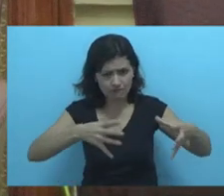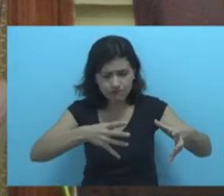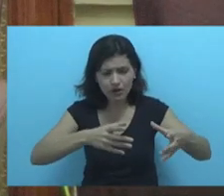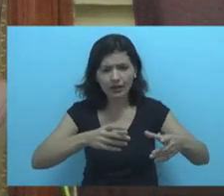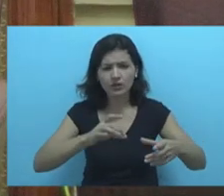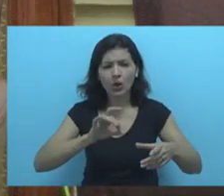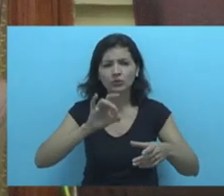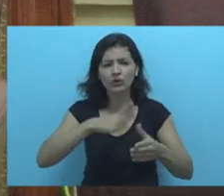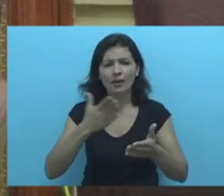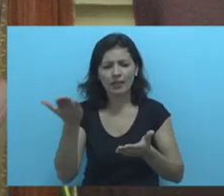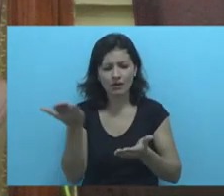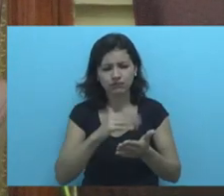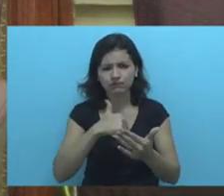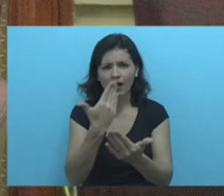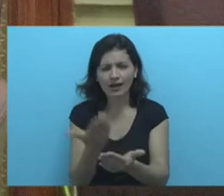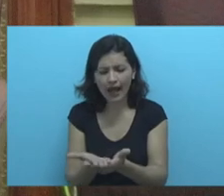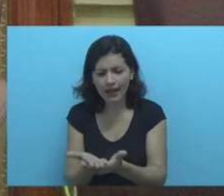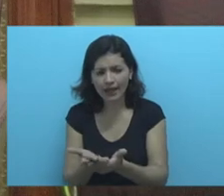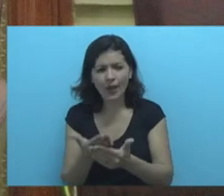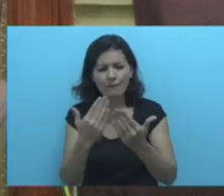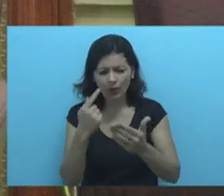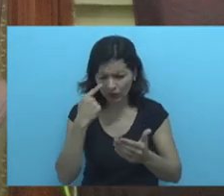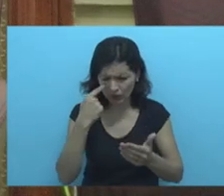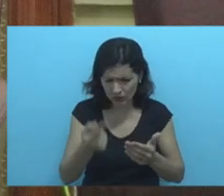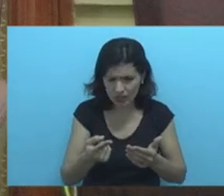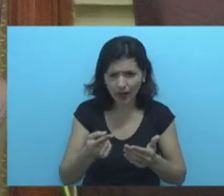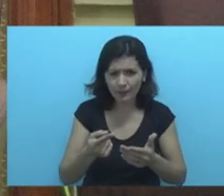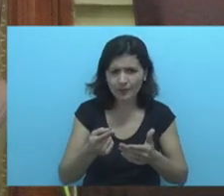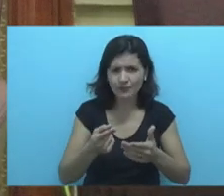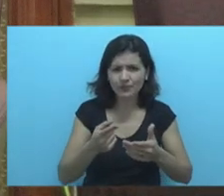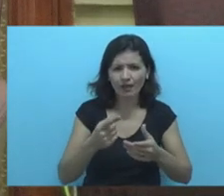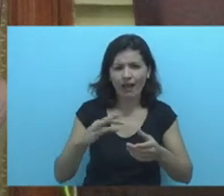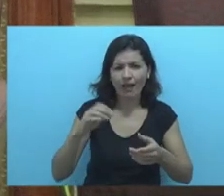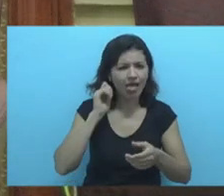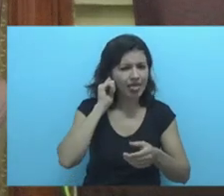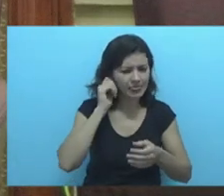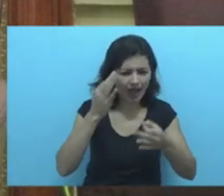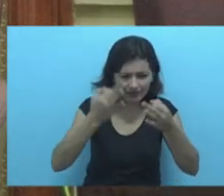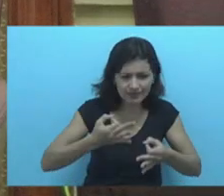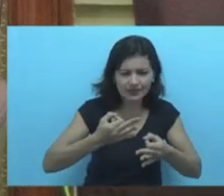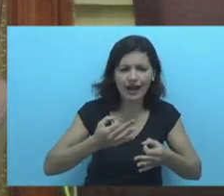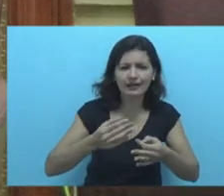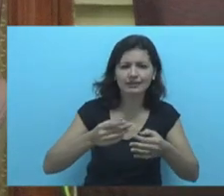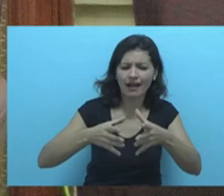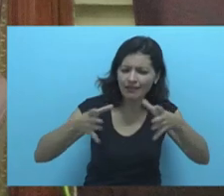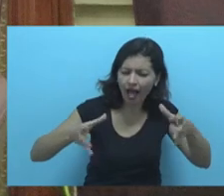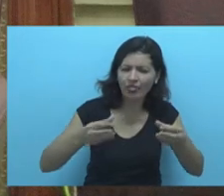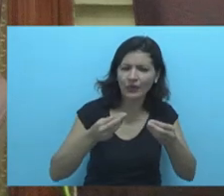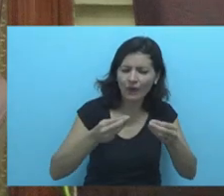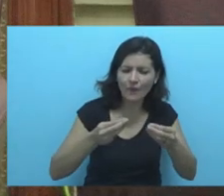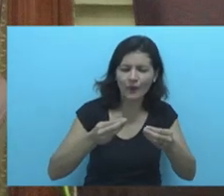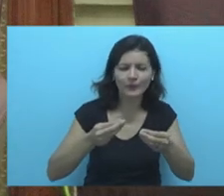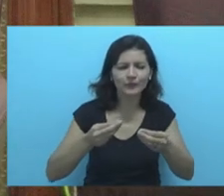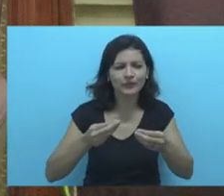Y acá ha caído un grande. Y creo que hoy ya no el socialismo,